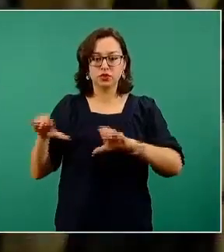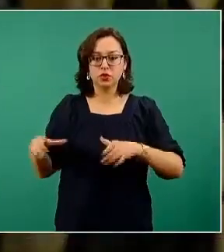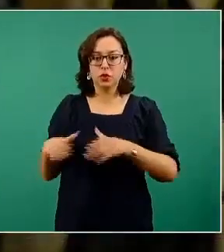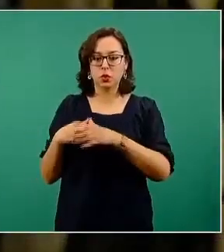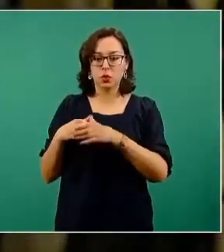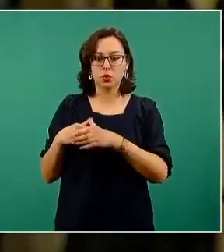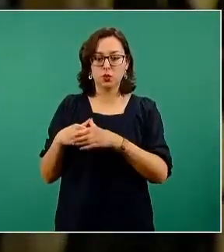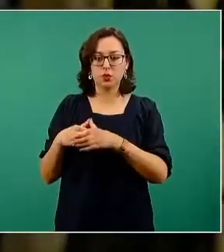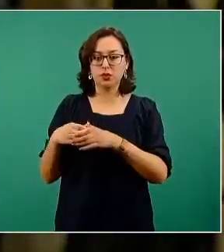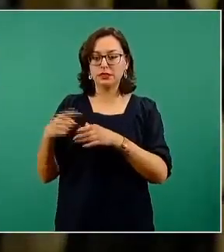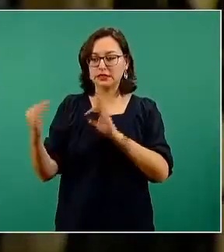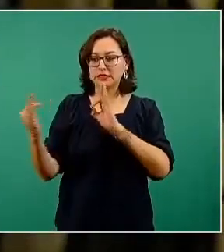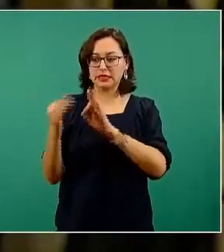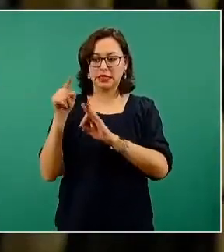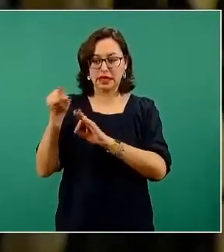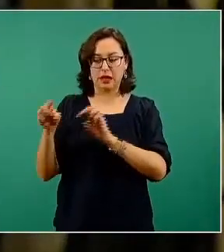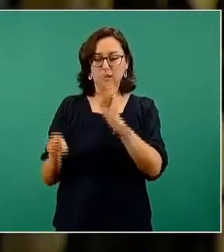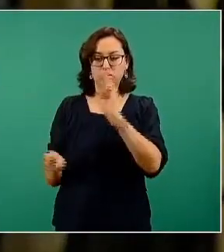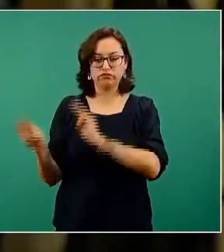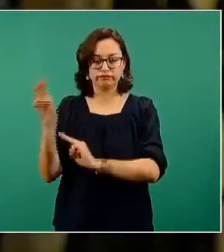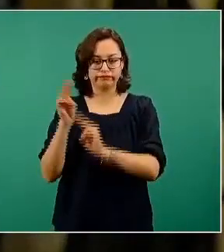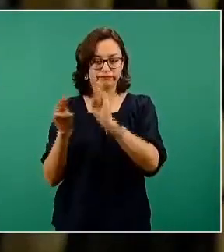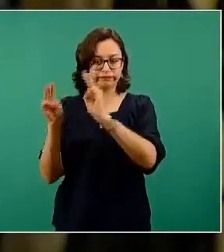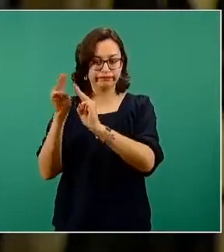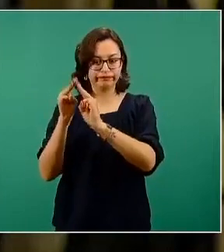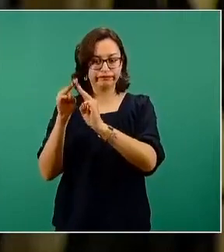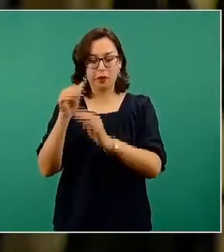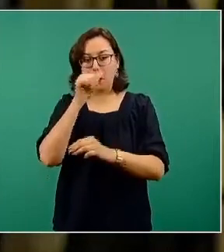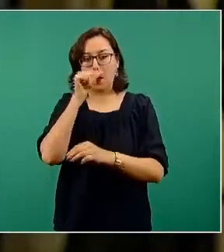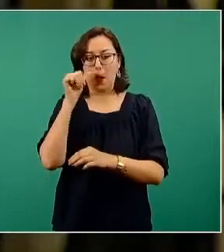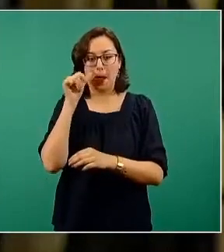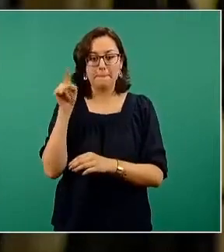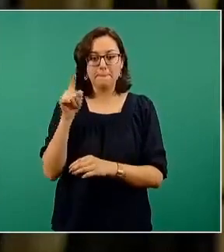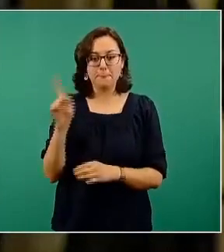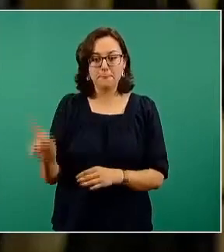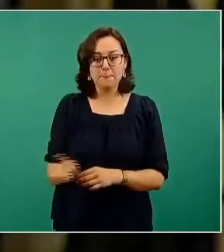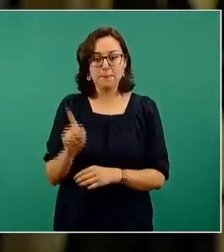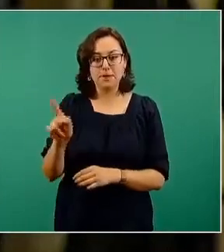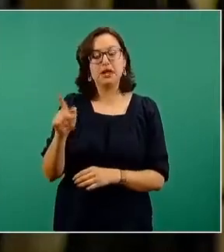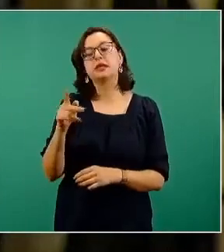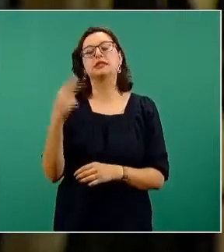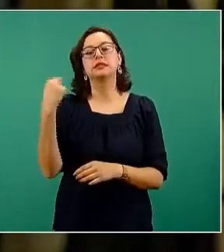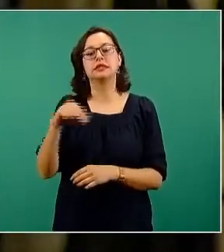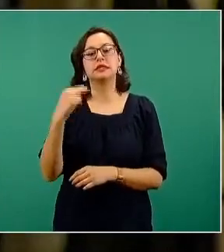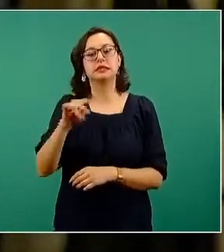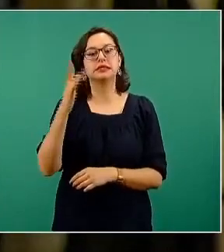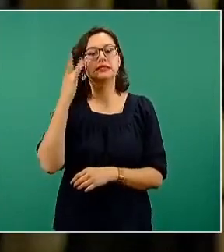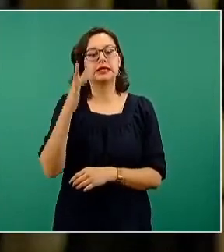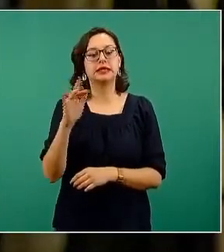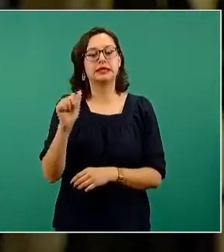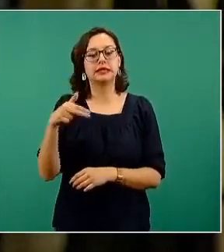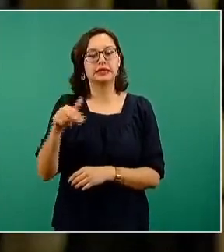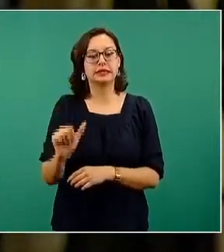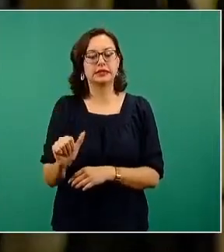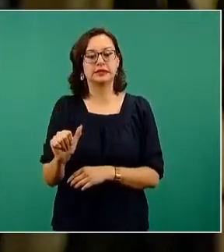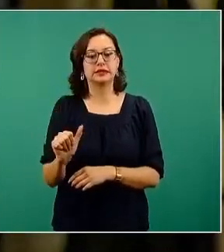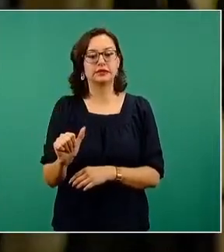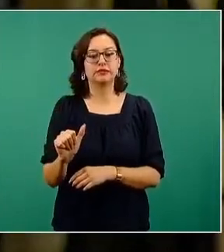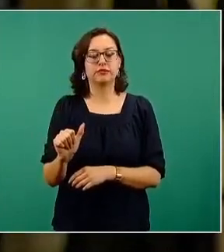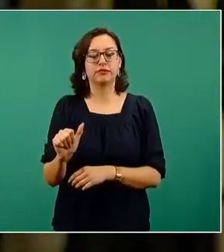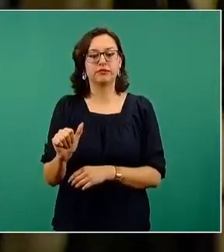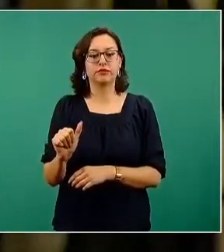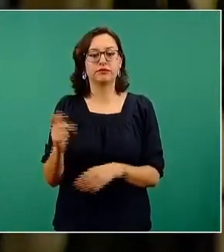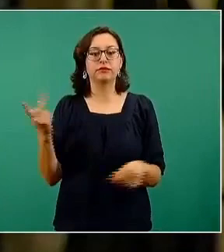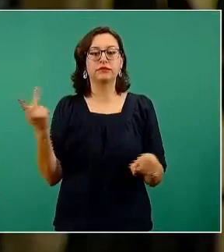la Sierra Juárez de Oaxaca. Principalmente hay un pueblo que se llama Santa Ana Yareni. De hecho, esta